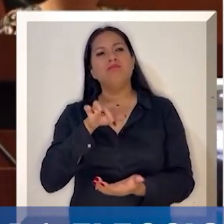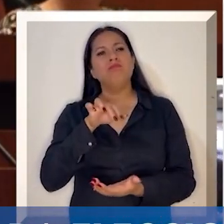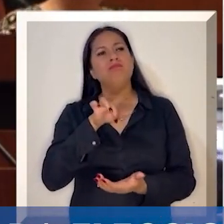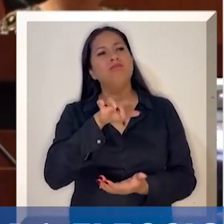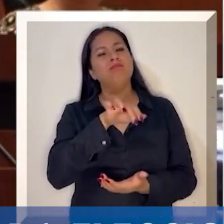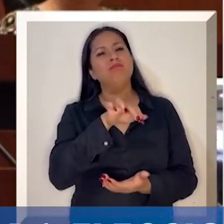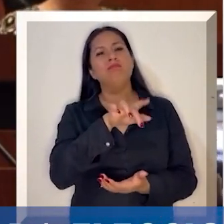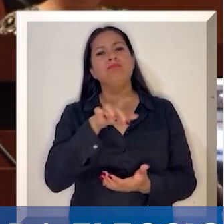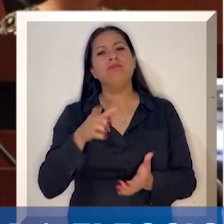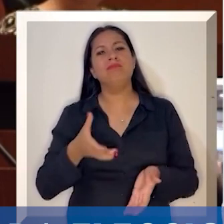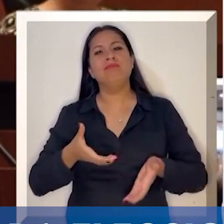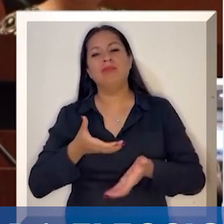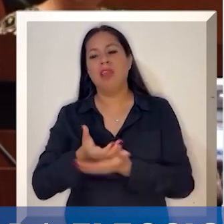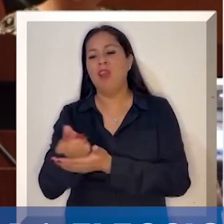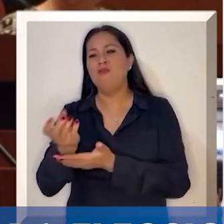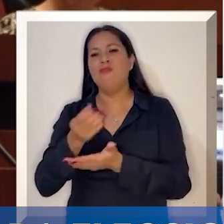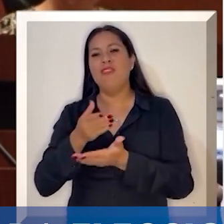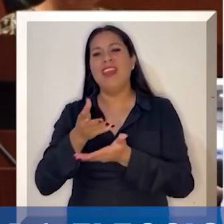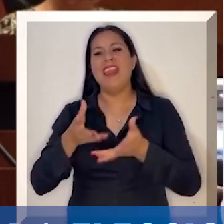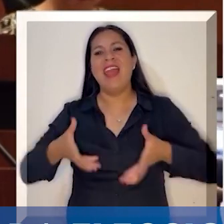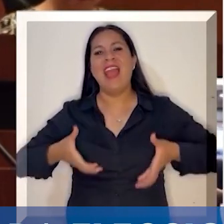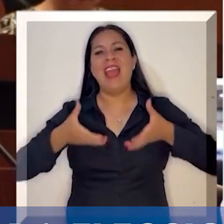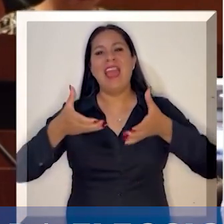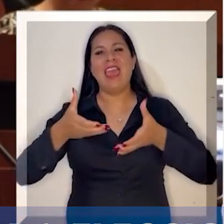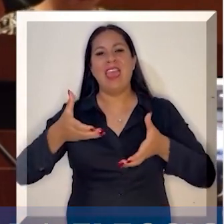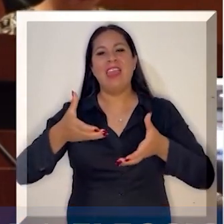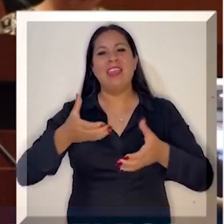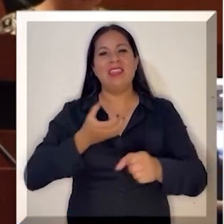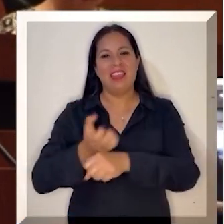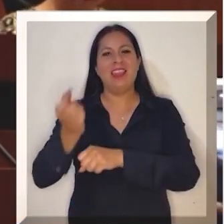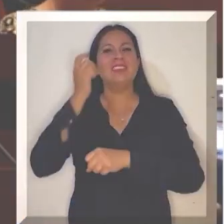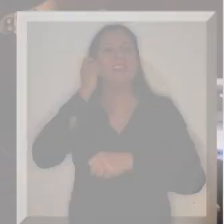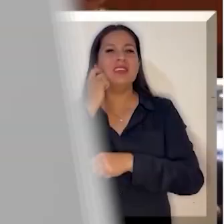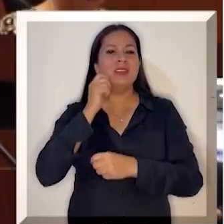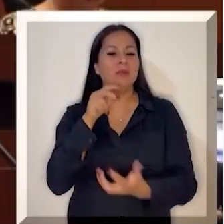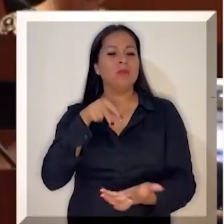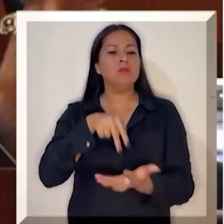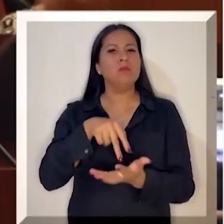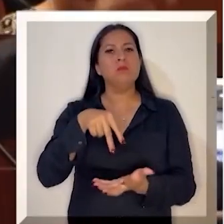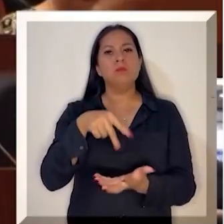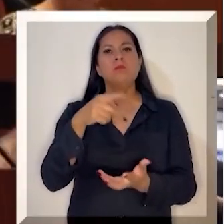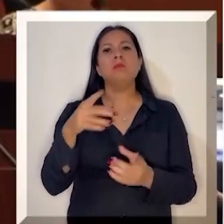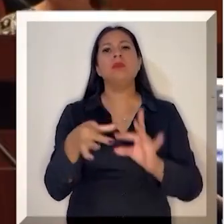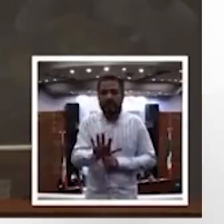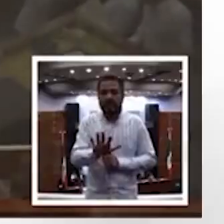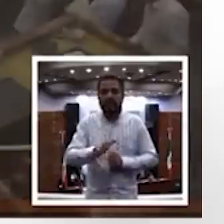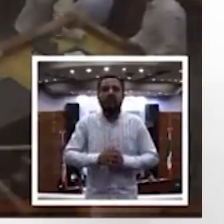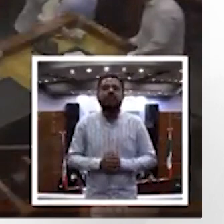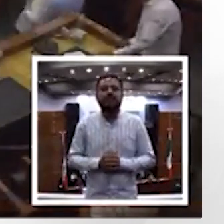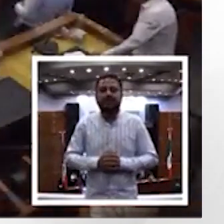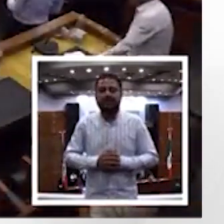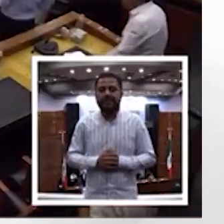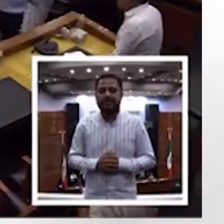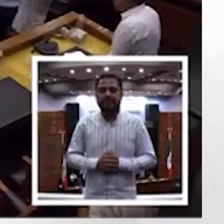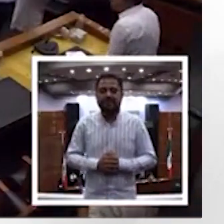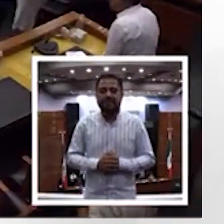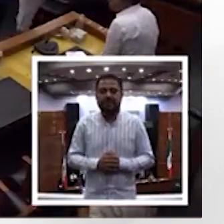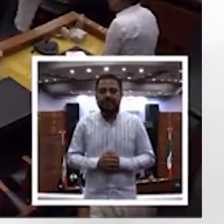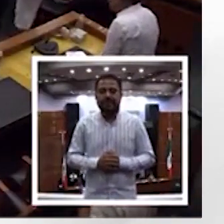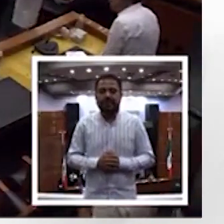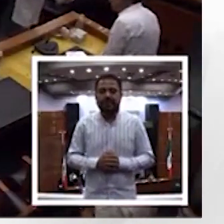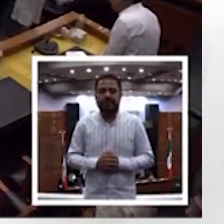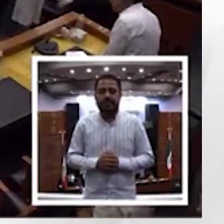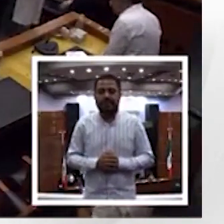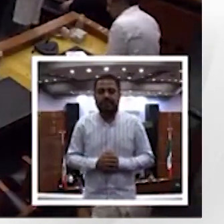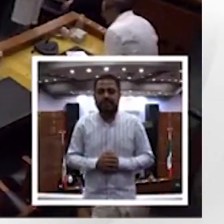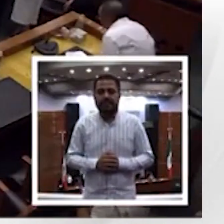tranquilamente por las calles de nuestro estado con la frente en y diciéndole a la gente cumplí para n3 Guerrero